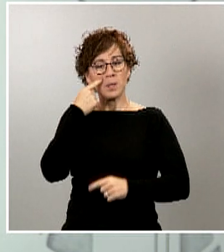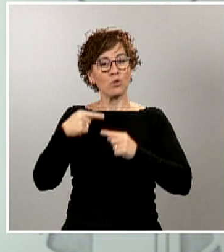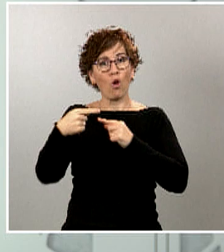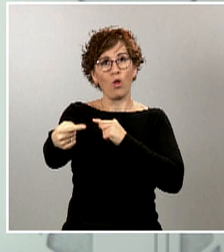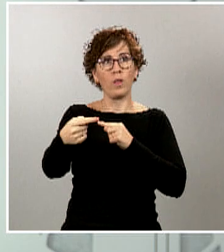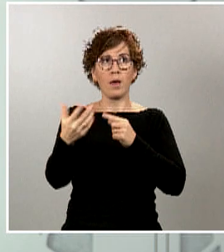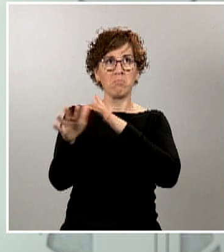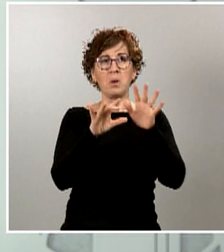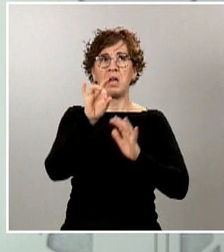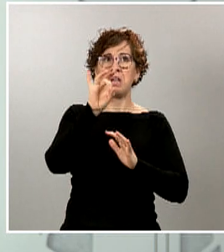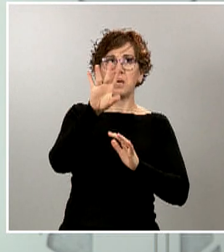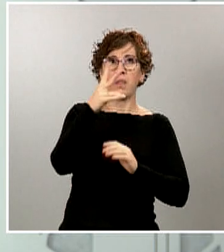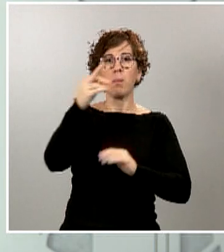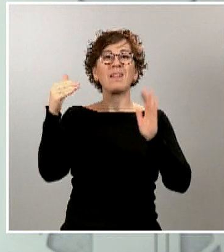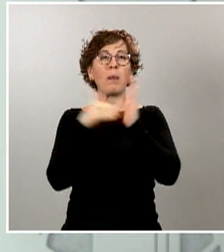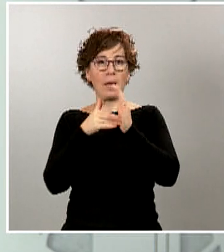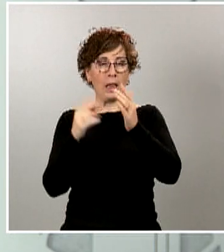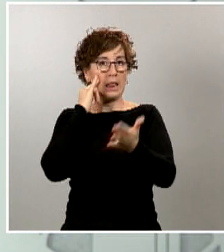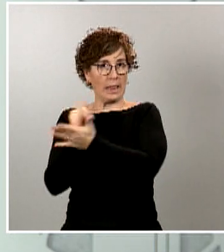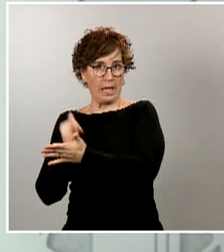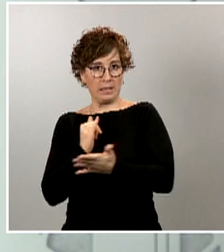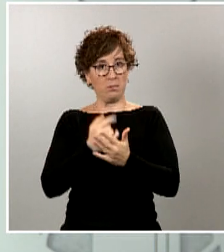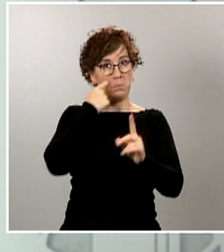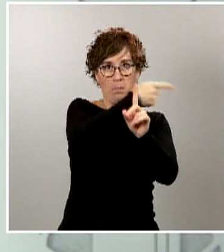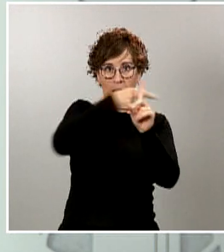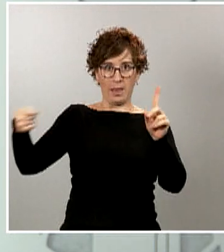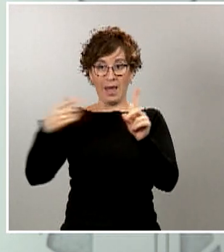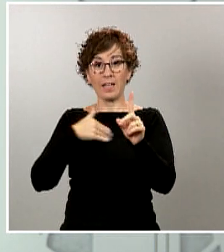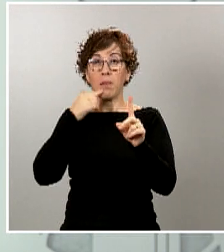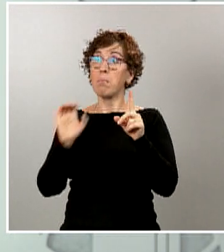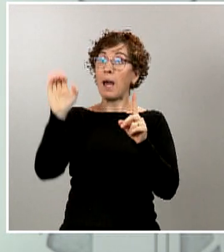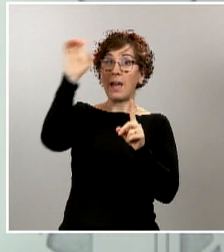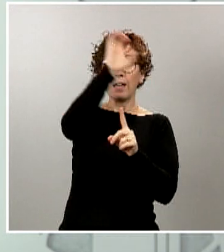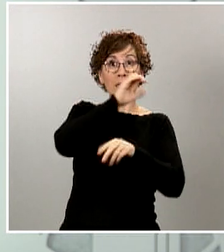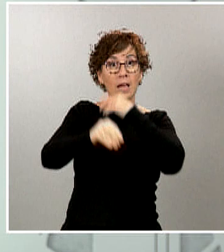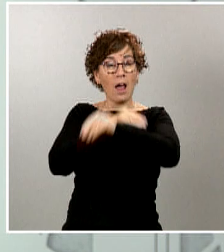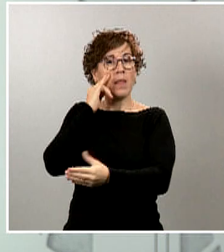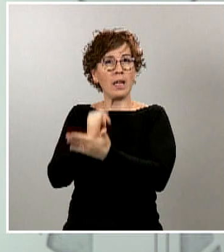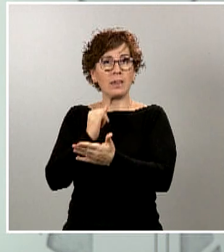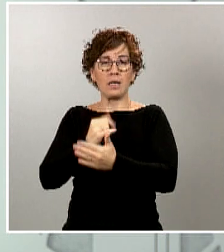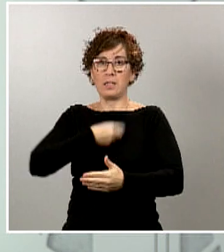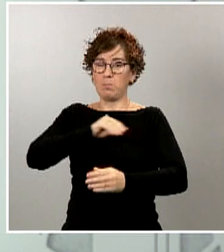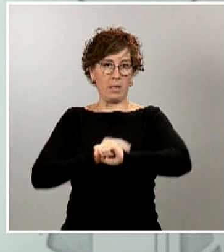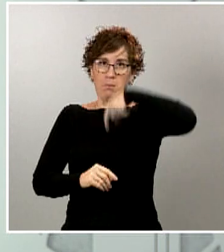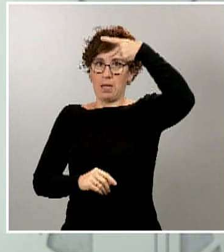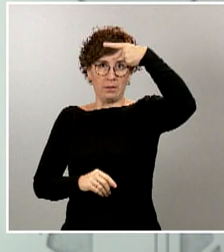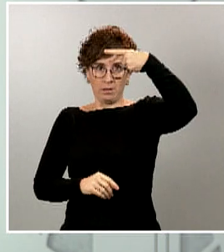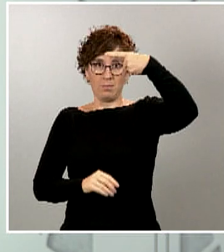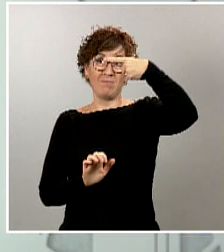test, lo cual le sitúa en la banda alta de los países que más test de diagnóstico hacen en el conjunto de Europa, sin